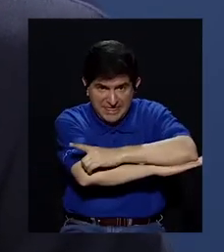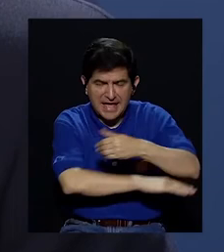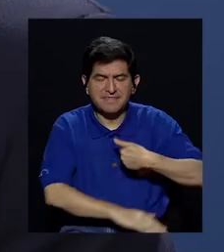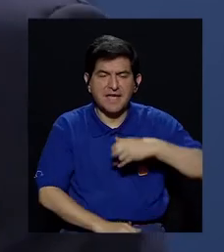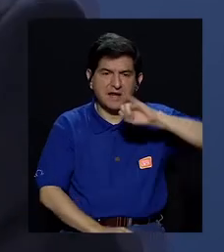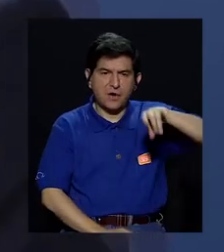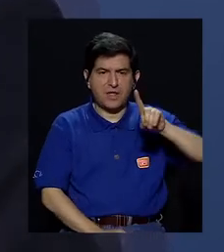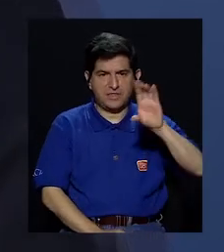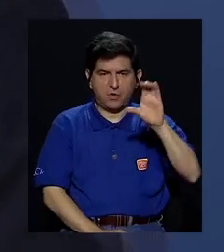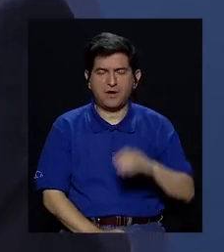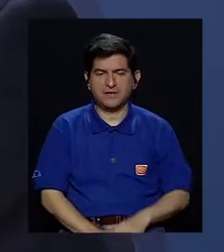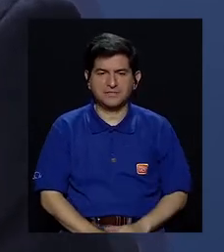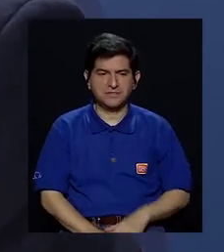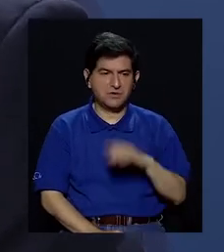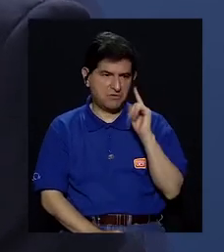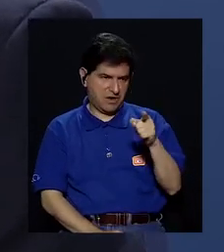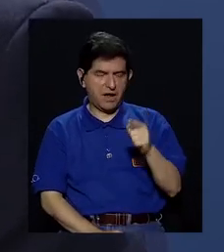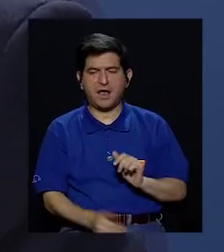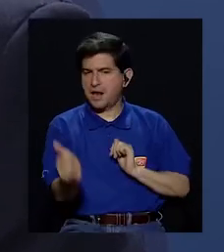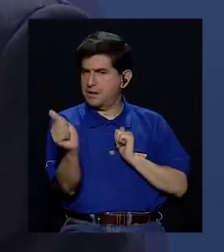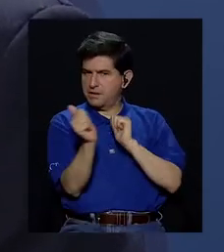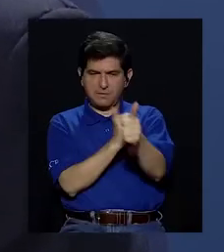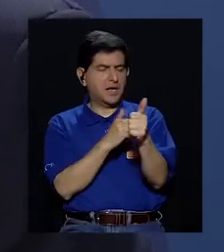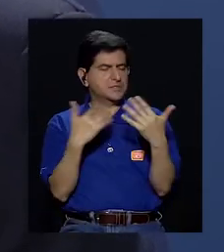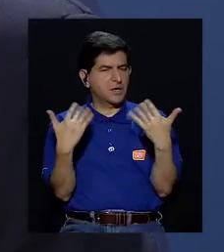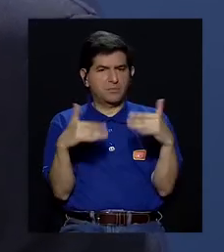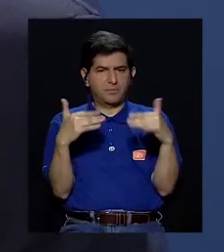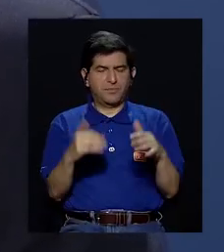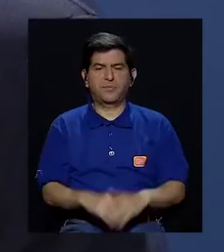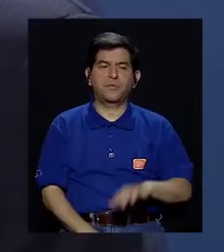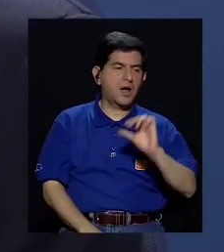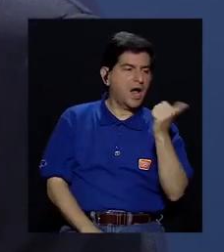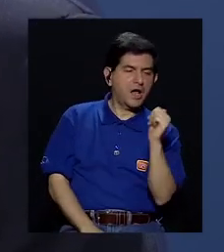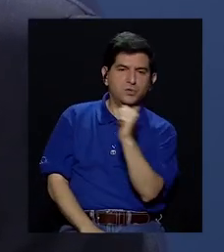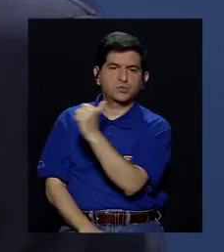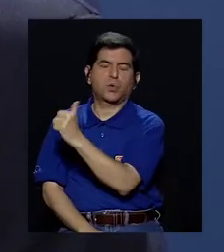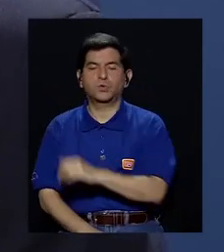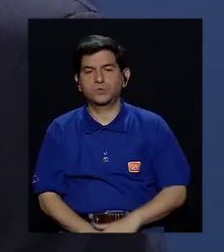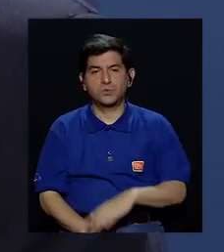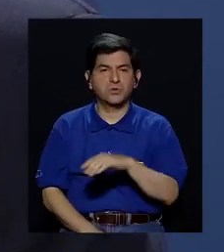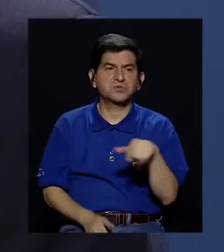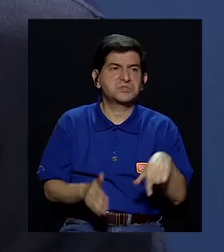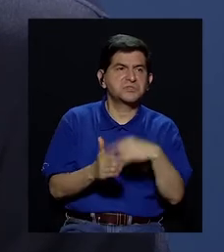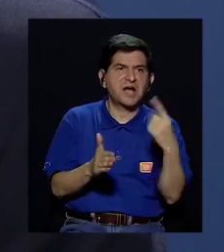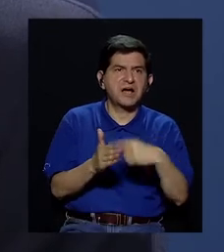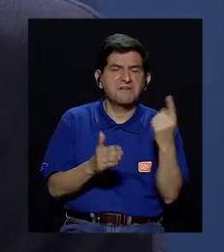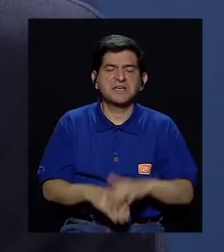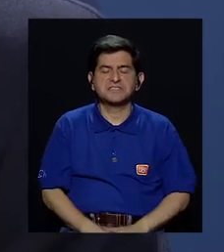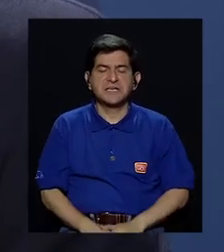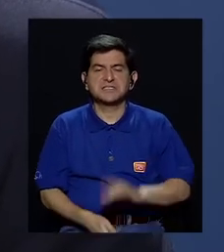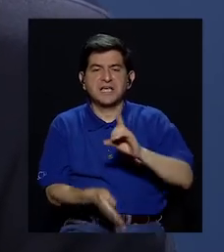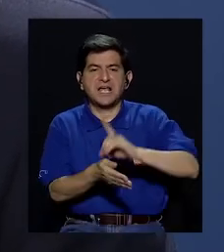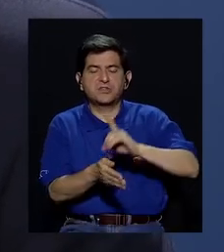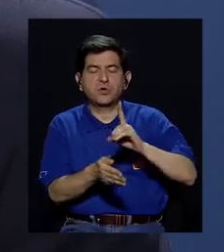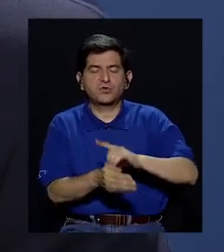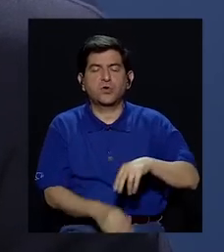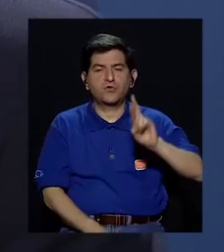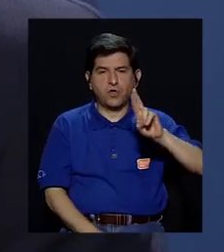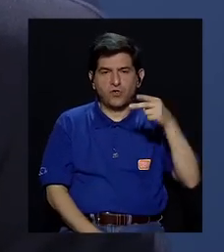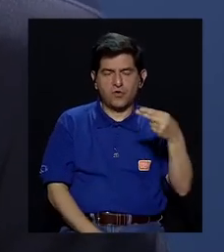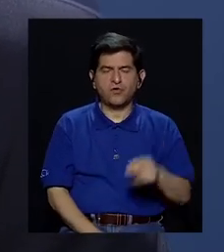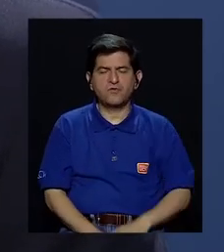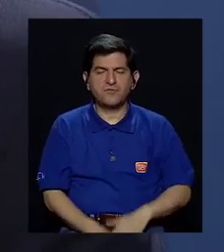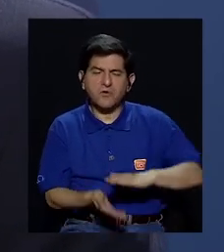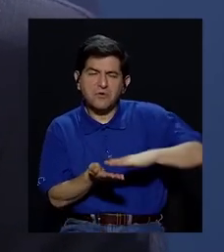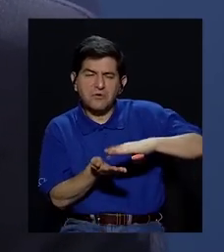tenemos un castro lógicamente que supera por mucho a los alvéolos de más ocasionalmente el doctor hernández logra lograr